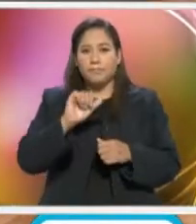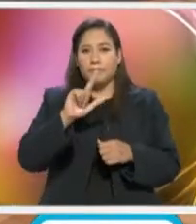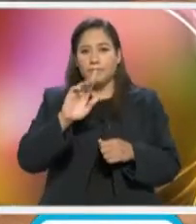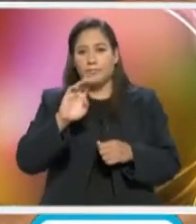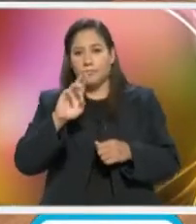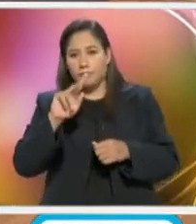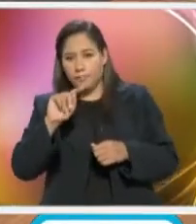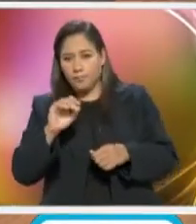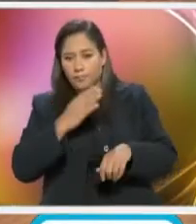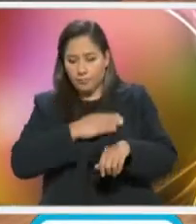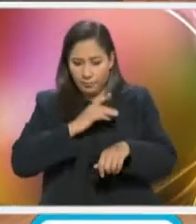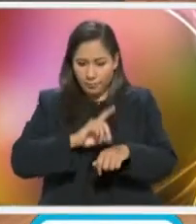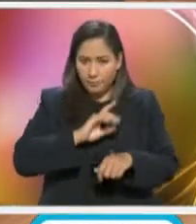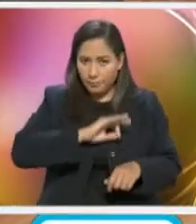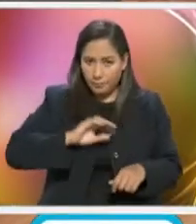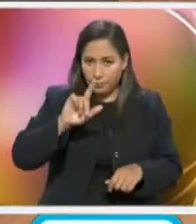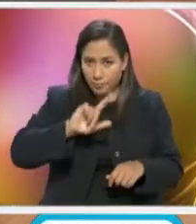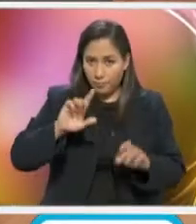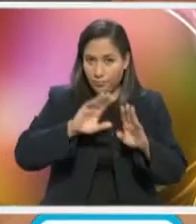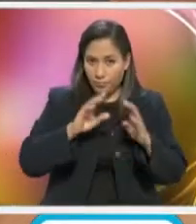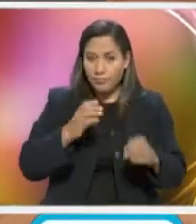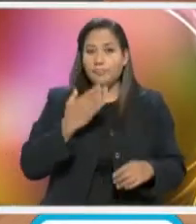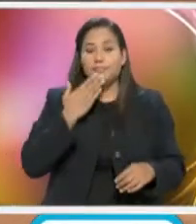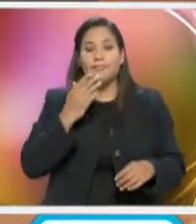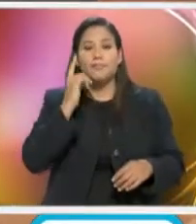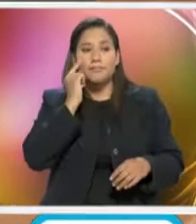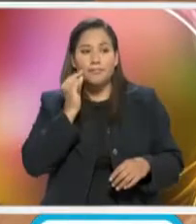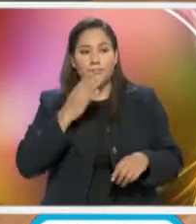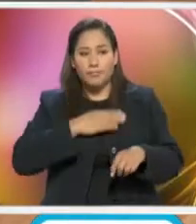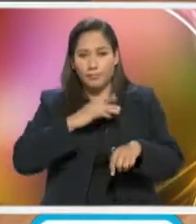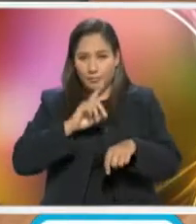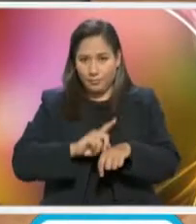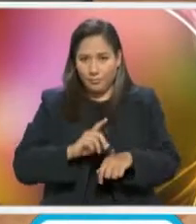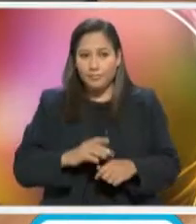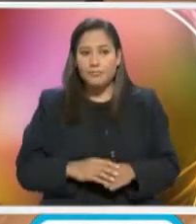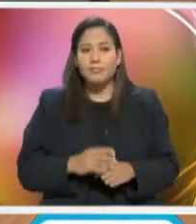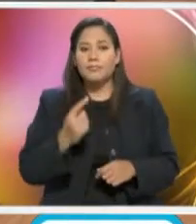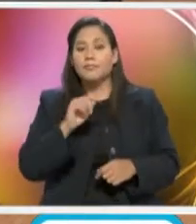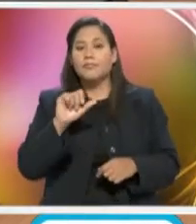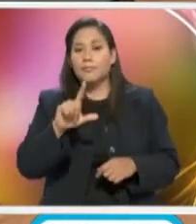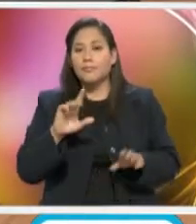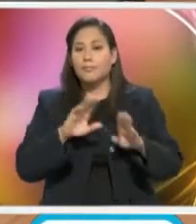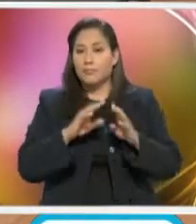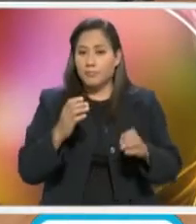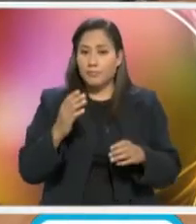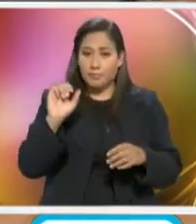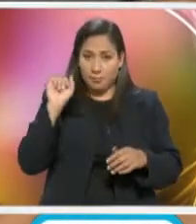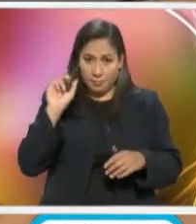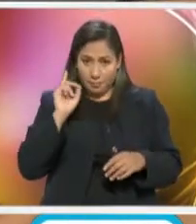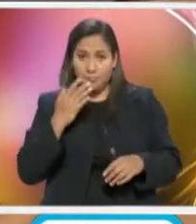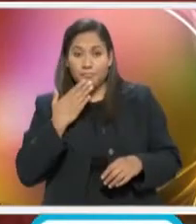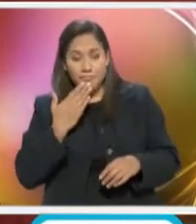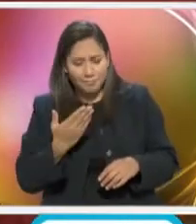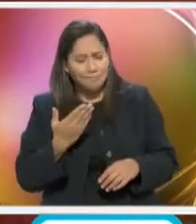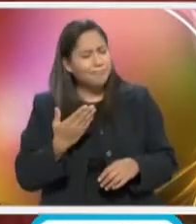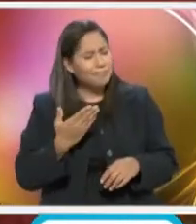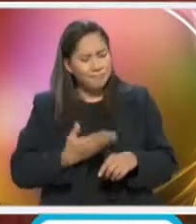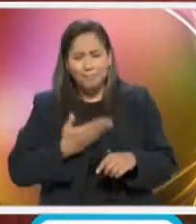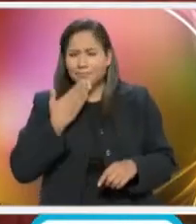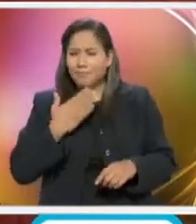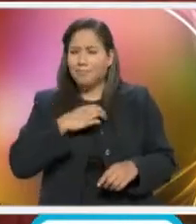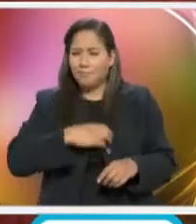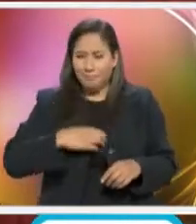Alberto, muy buenos días, feliz lunes, ¿cómo estás? Muy bien, Quique, muy buenos días. ¿Qué tal? ¿Cómo te va? ¿Cómo te fue de fin de semana? Pues muy bien, la verdad,